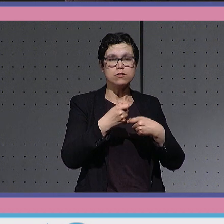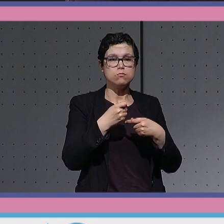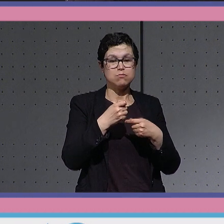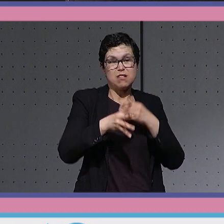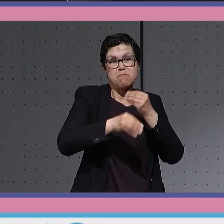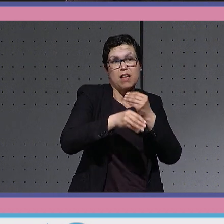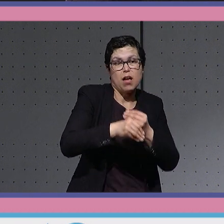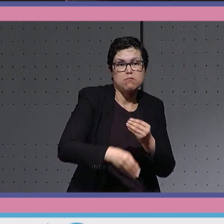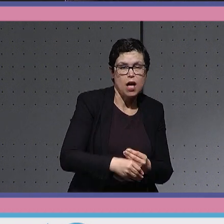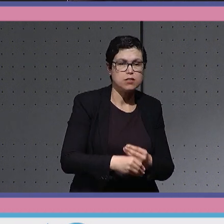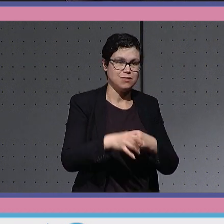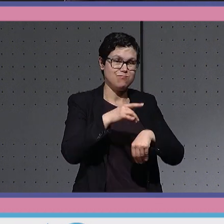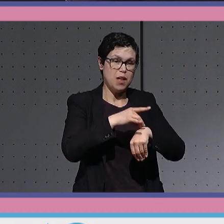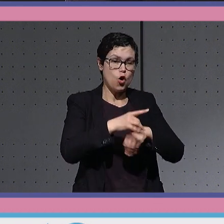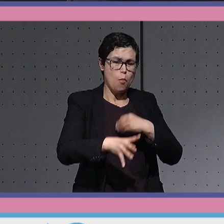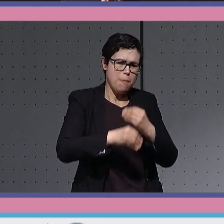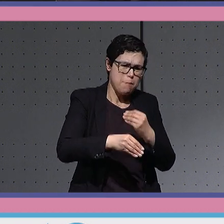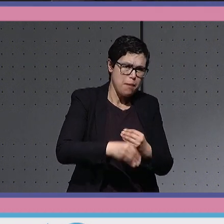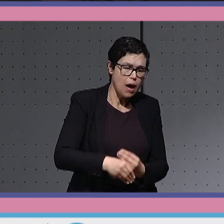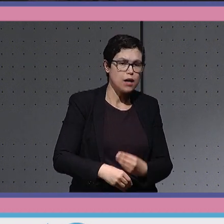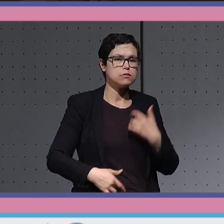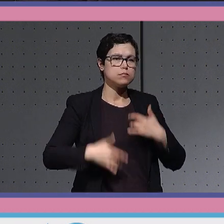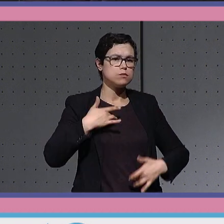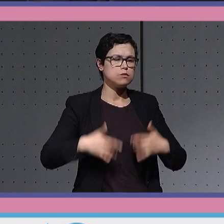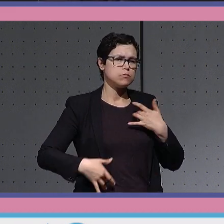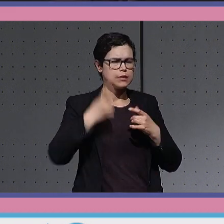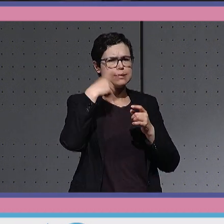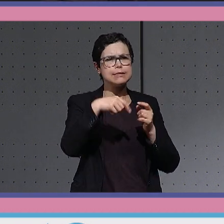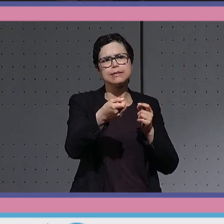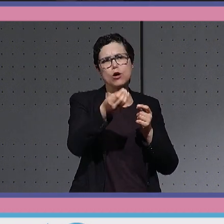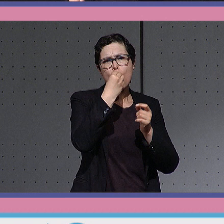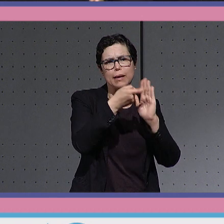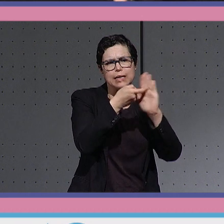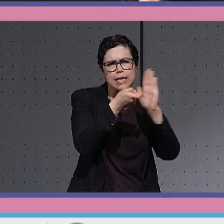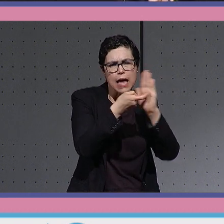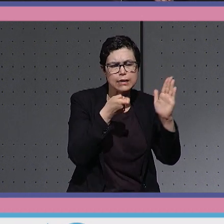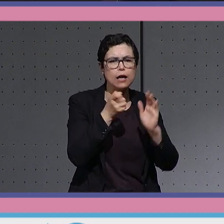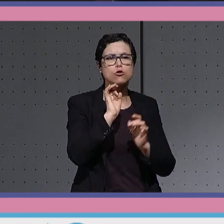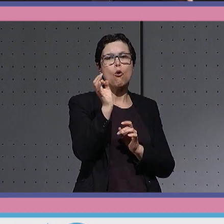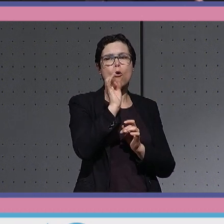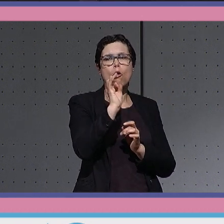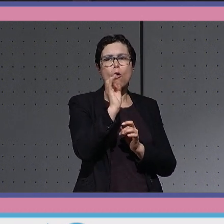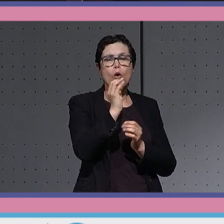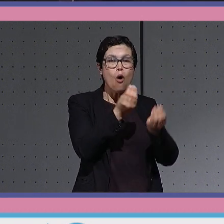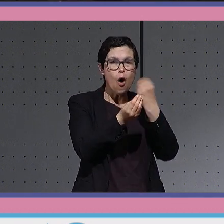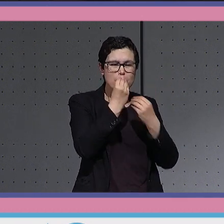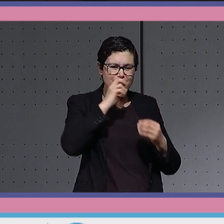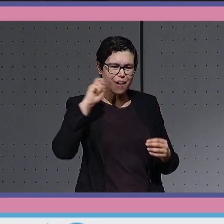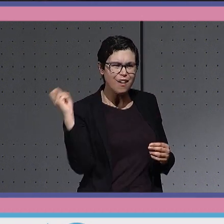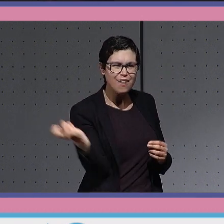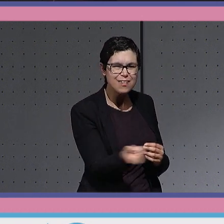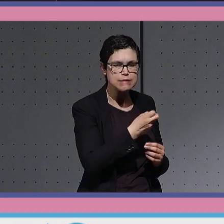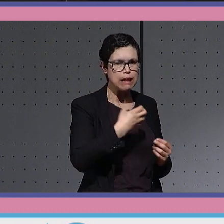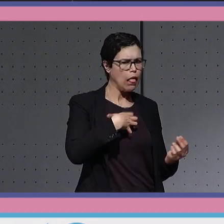problemas médicos que no se benefician precisamente de las dietas restrictivas que tienen, de la dificultad para tomar muchos alimentos distintos o del no